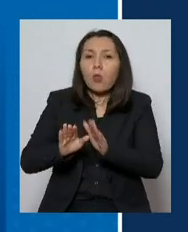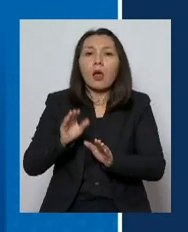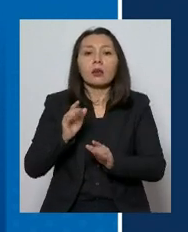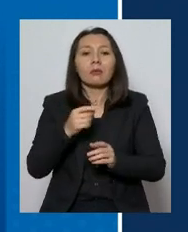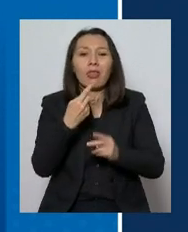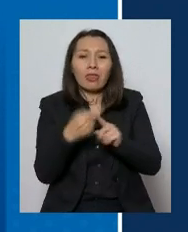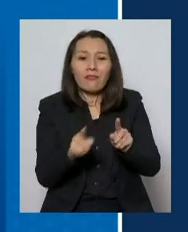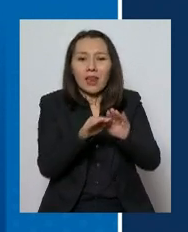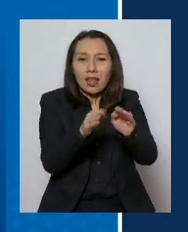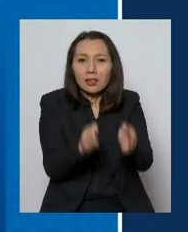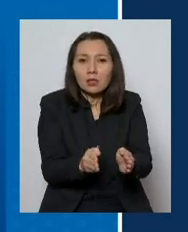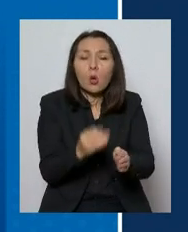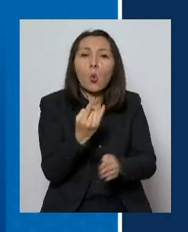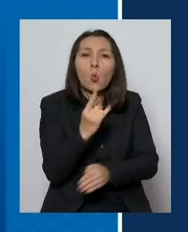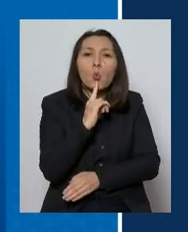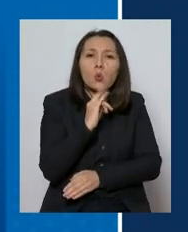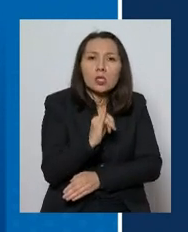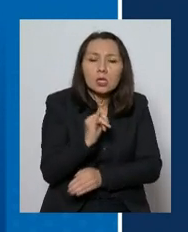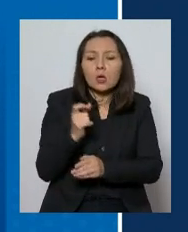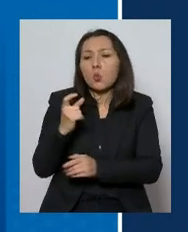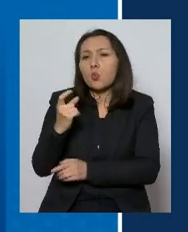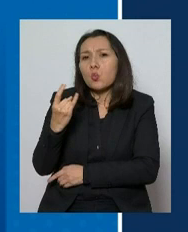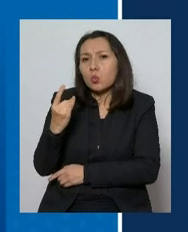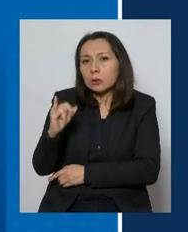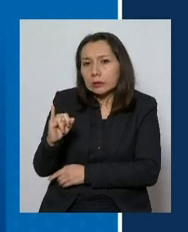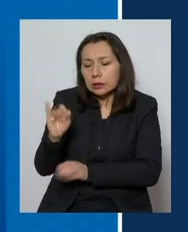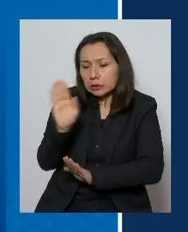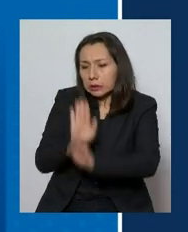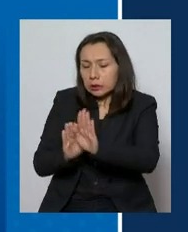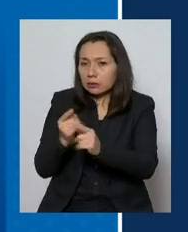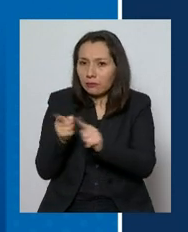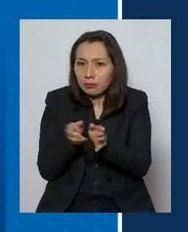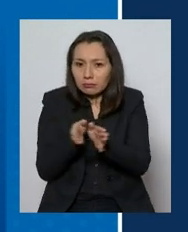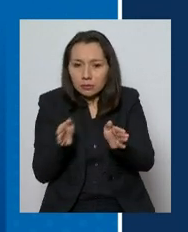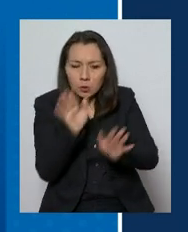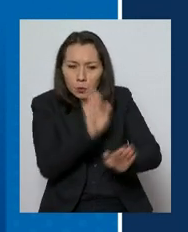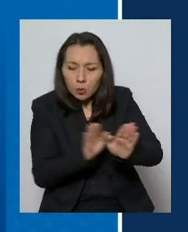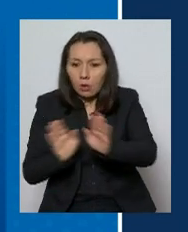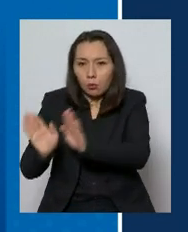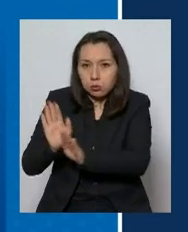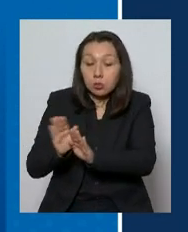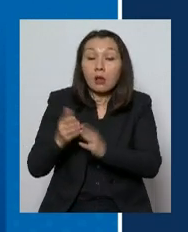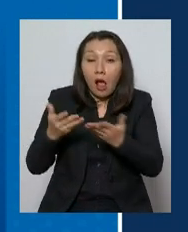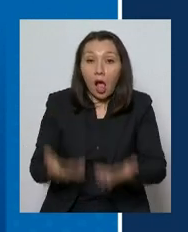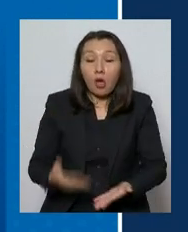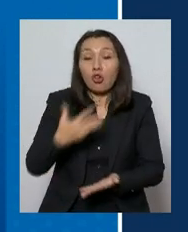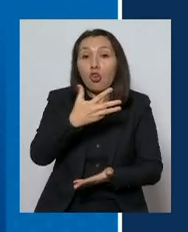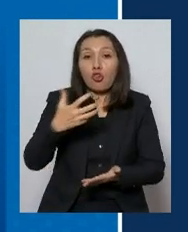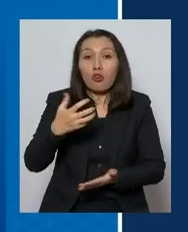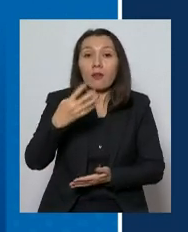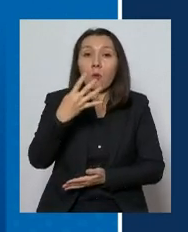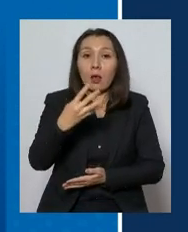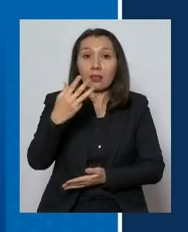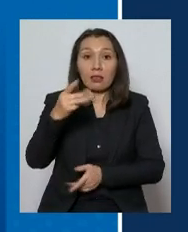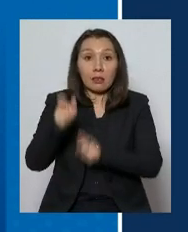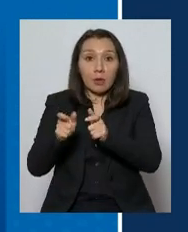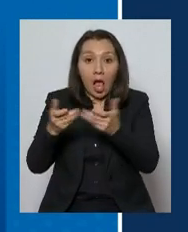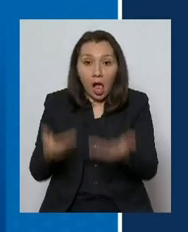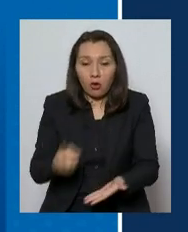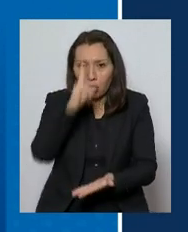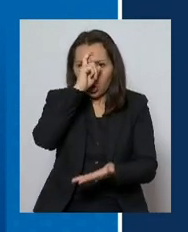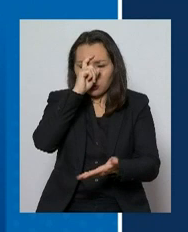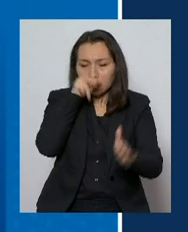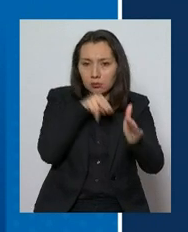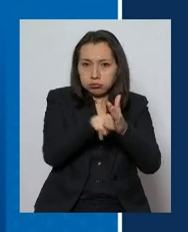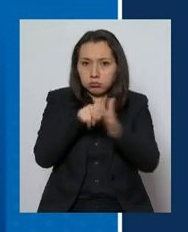unidades de cuidado intensivo de nuestro país. Al día de hoy ya se encuentran 943 personas hospitalizadas